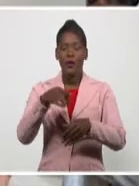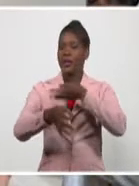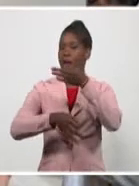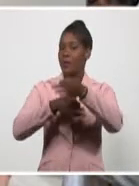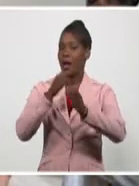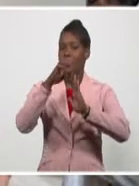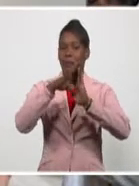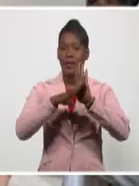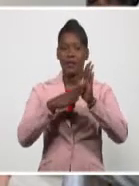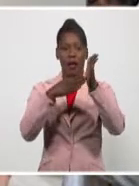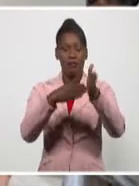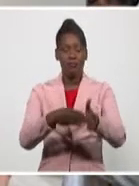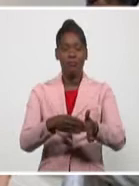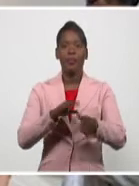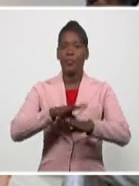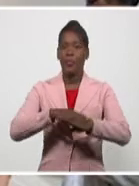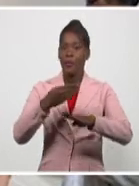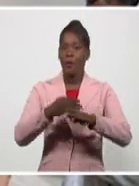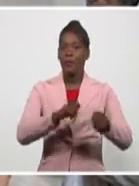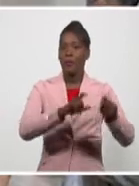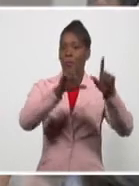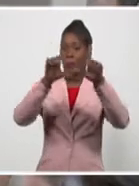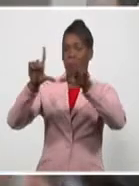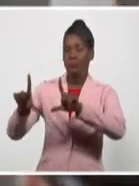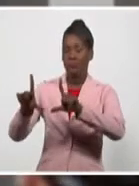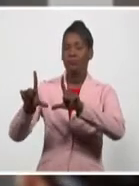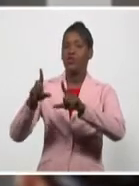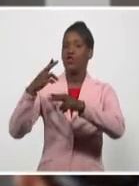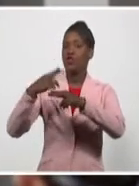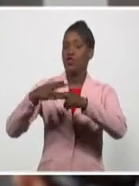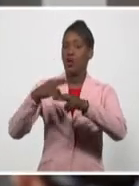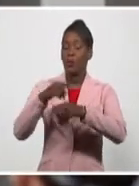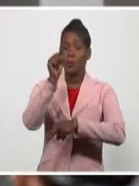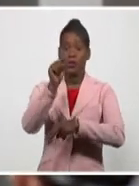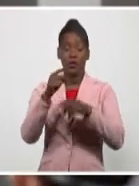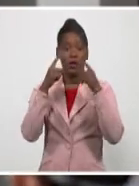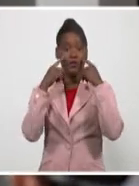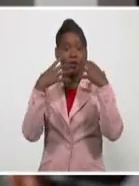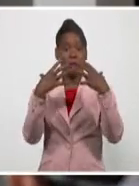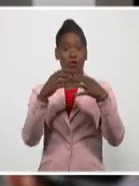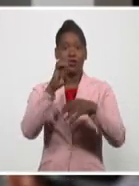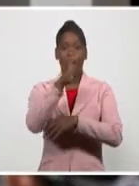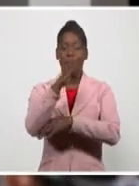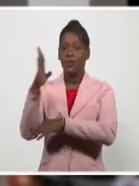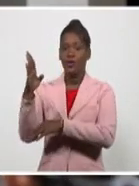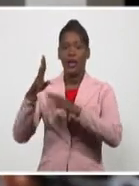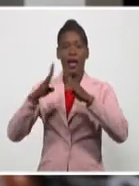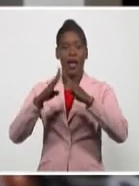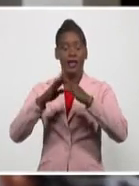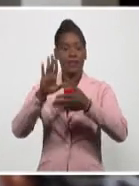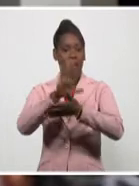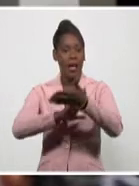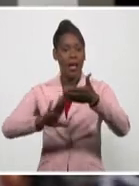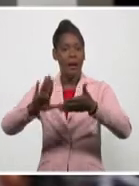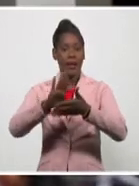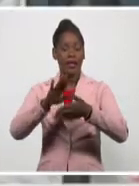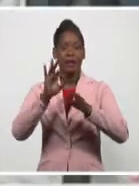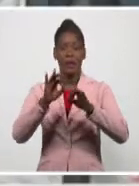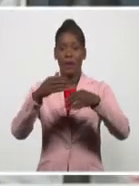placa que identifica con el nombre de Roberto Fernández Retamar la sede de la Biblioteca de la Casa de las Américas, ubicada en línea